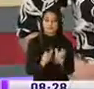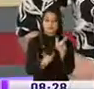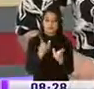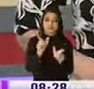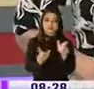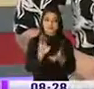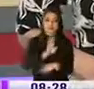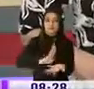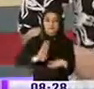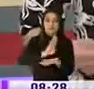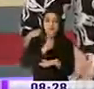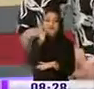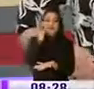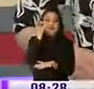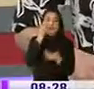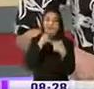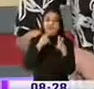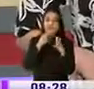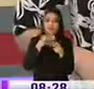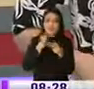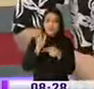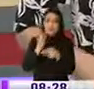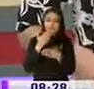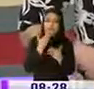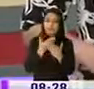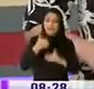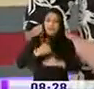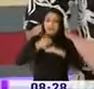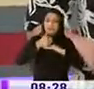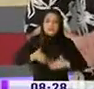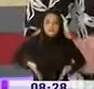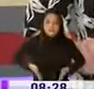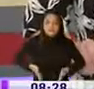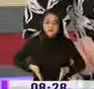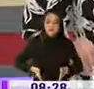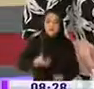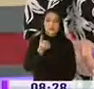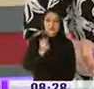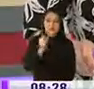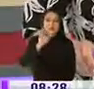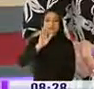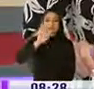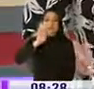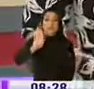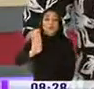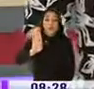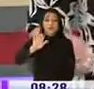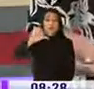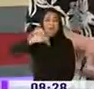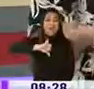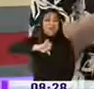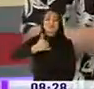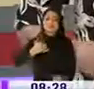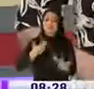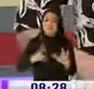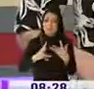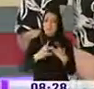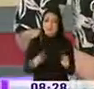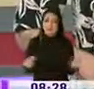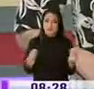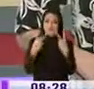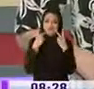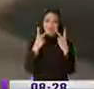del barrio Futuro Libre agradecen a las autoridades por la intervención en la calle S5B, que se encontraba en muy mal estado y que ya fue intervenida.